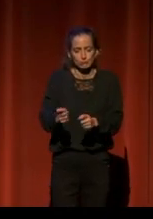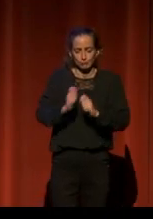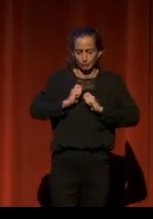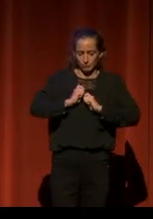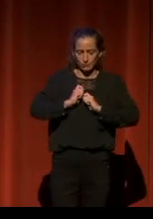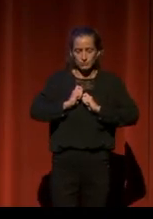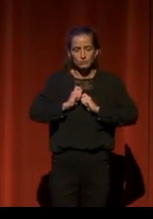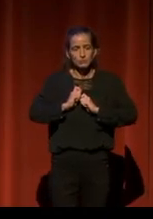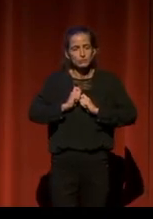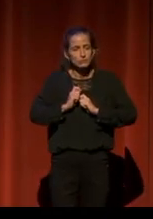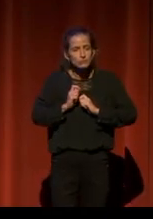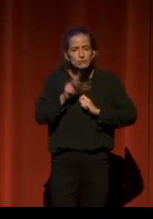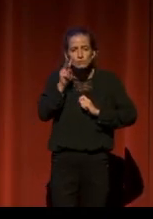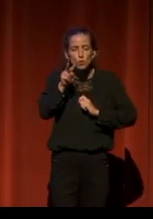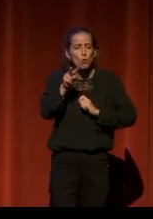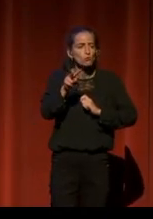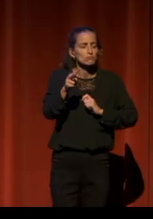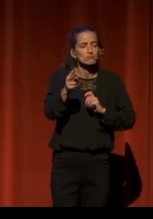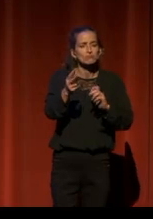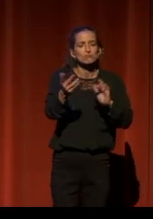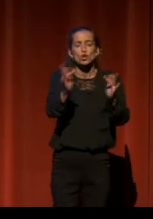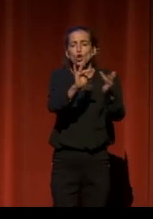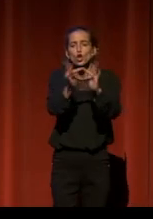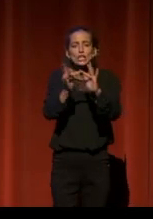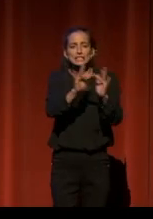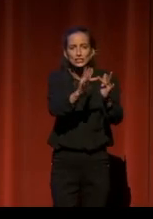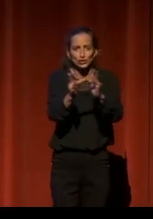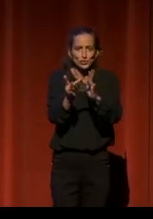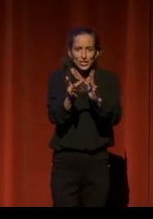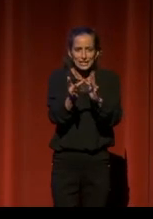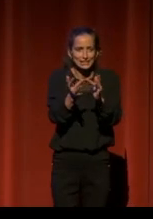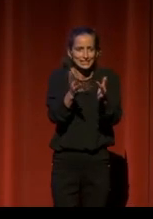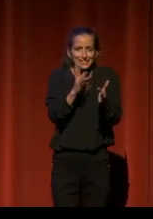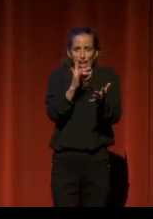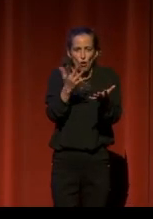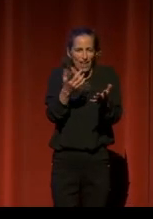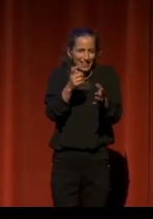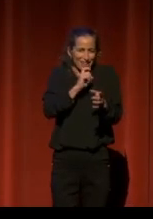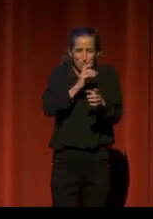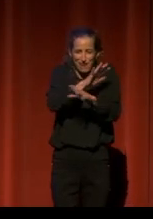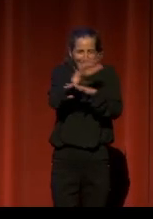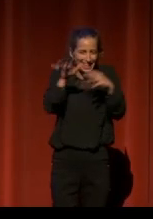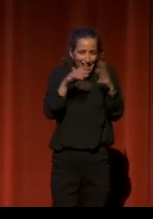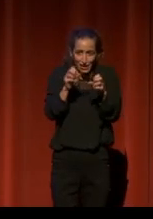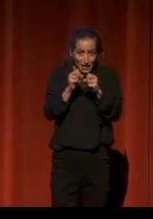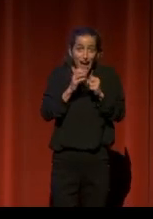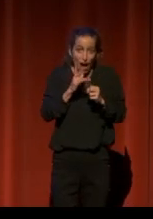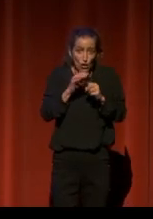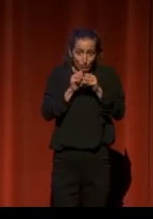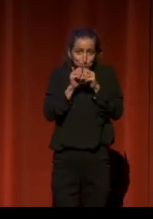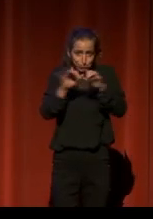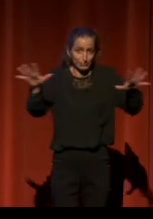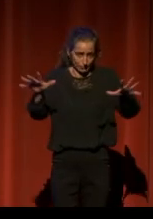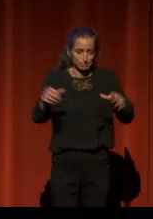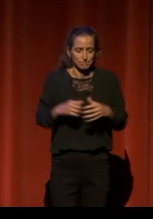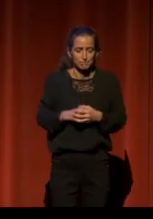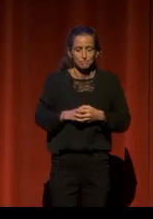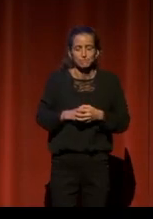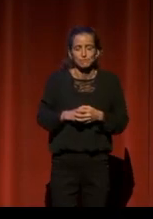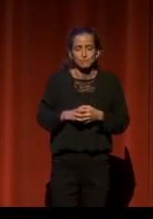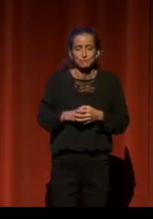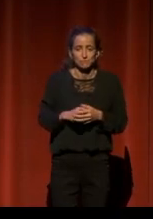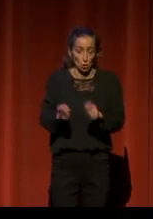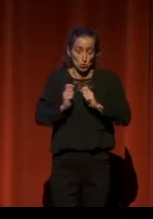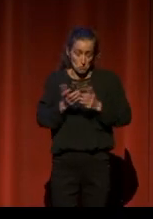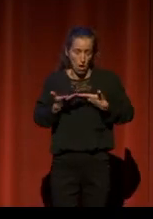identificar no conexiones en este Big Bang en este tsunami de complejidad los modelos eh